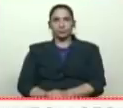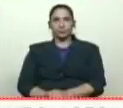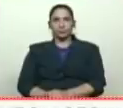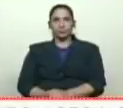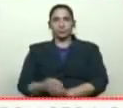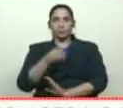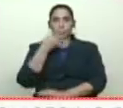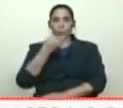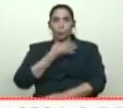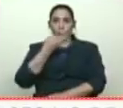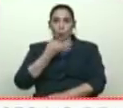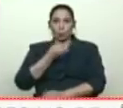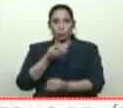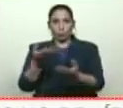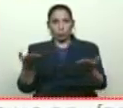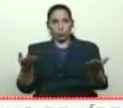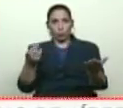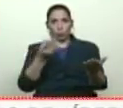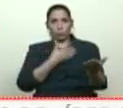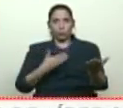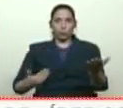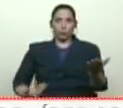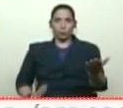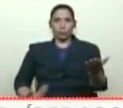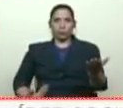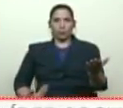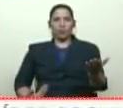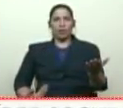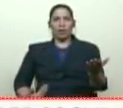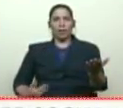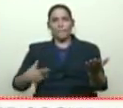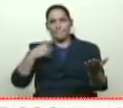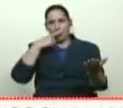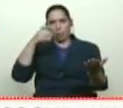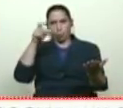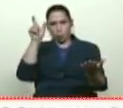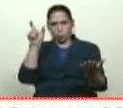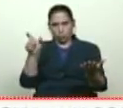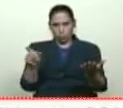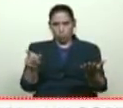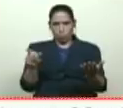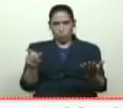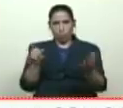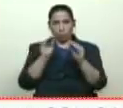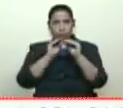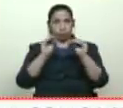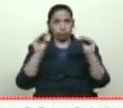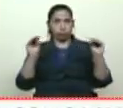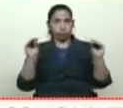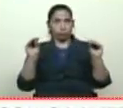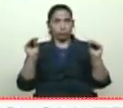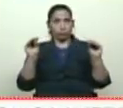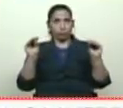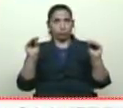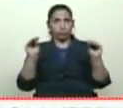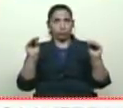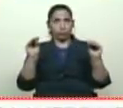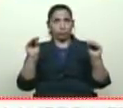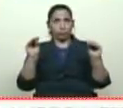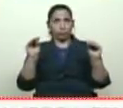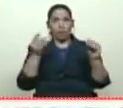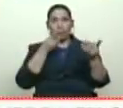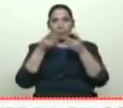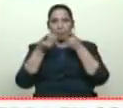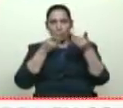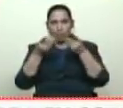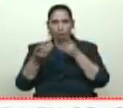Muy buenas tardes, vicepresidente. El presidente constitucional Nicolás Maduro ha llamado más de 600 veces al diálogo. Hay